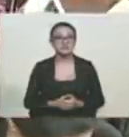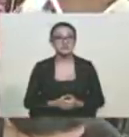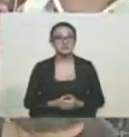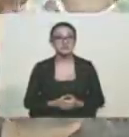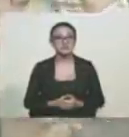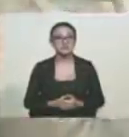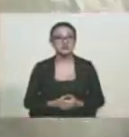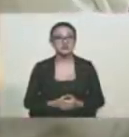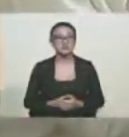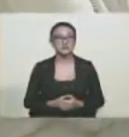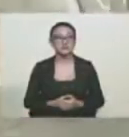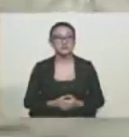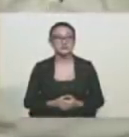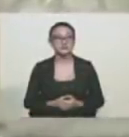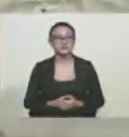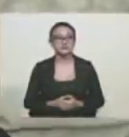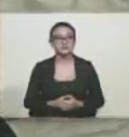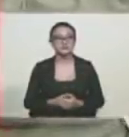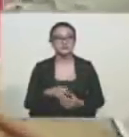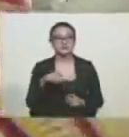Esa es la realidad.